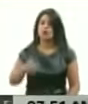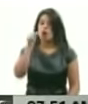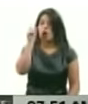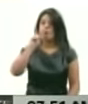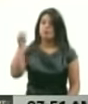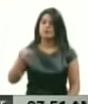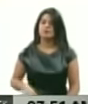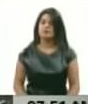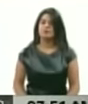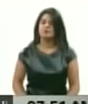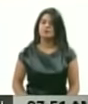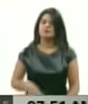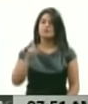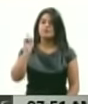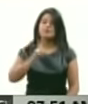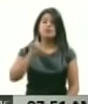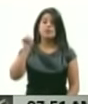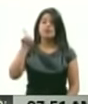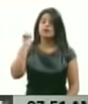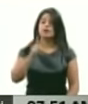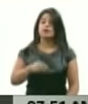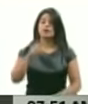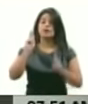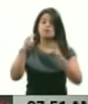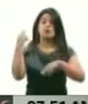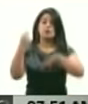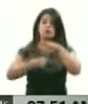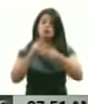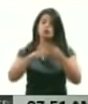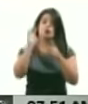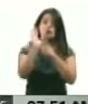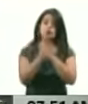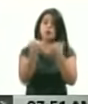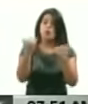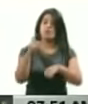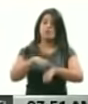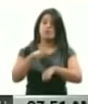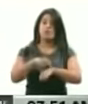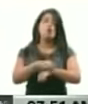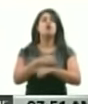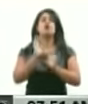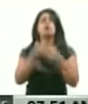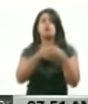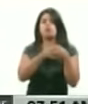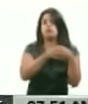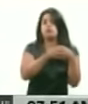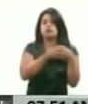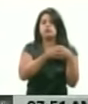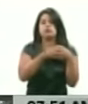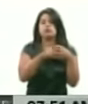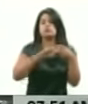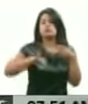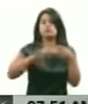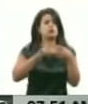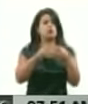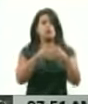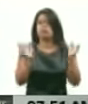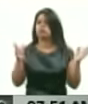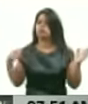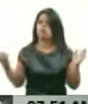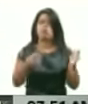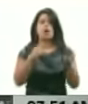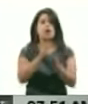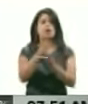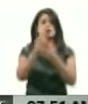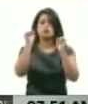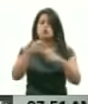Biblioteca Nacional. Y aparte que la biblioteca en tiempos de revolución, el libro, la cultura, no es algo elitesco, no es algo simplemente para las personas que tengan acceso a